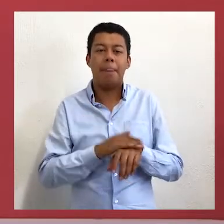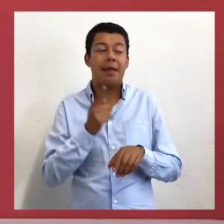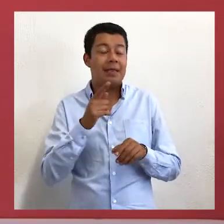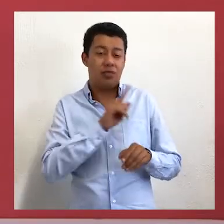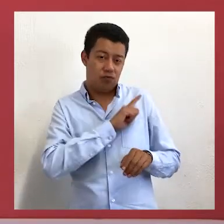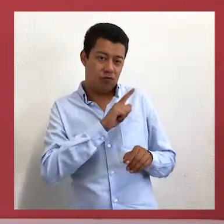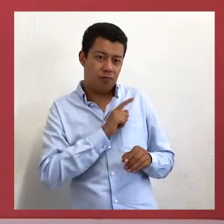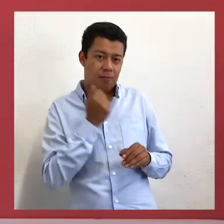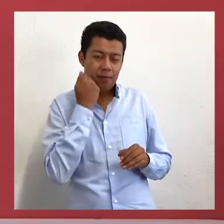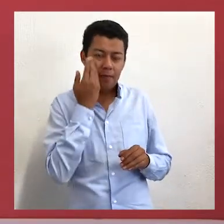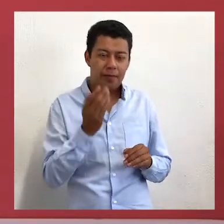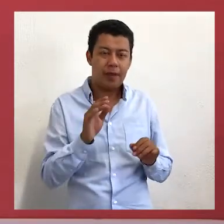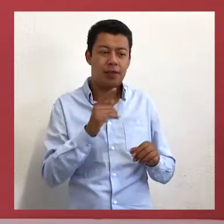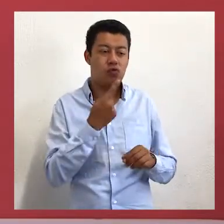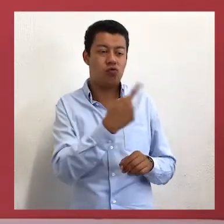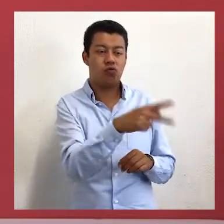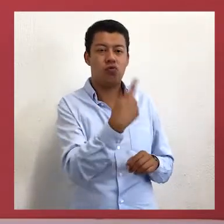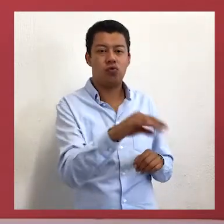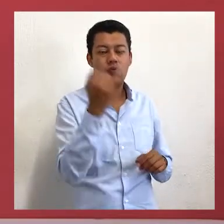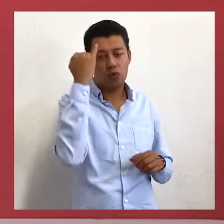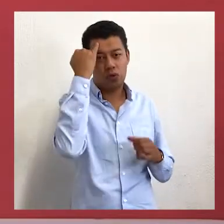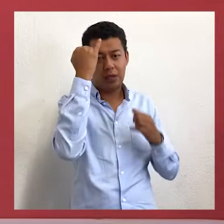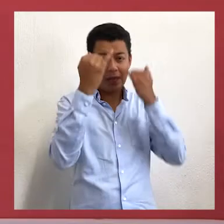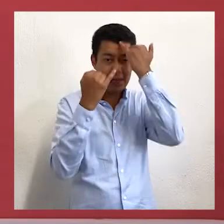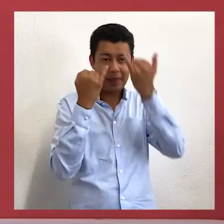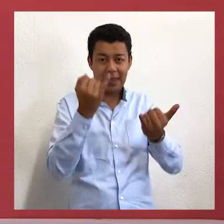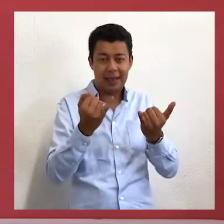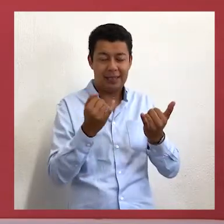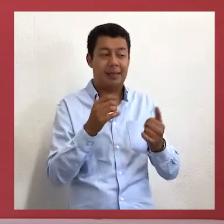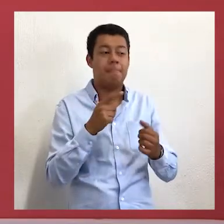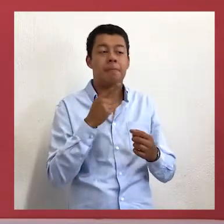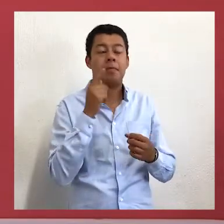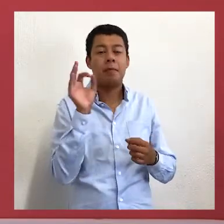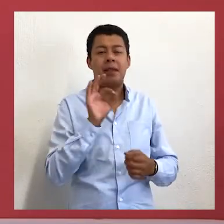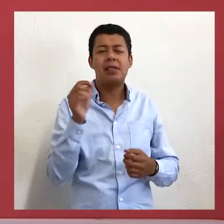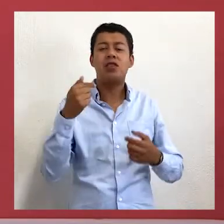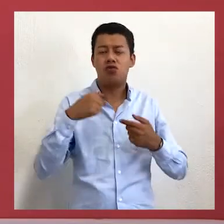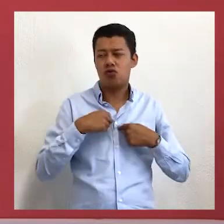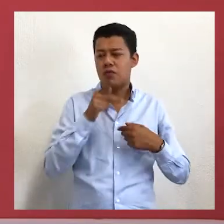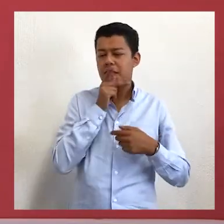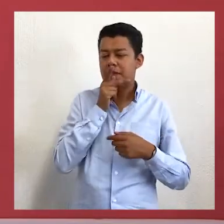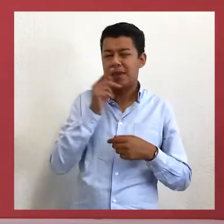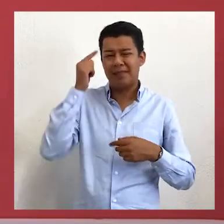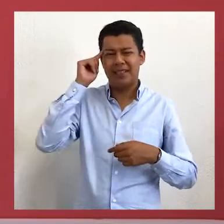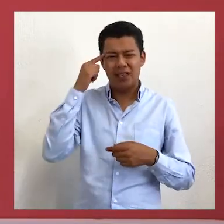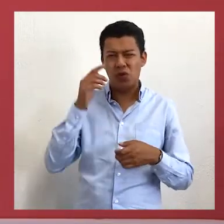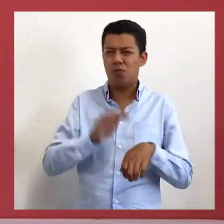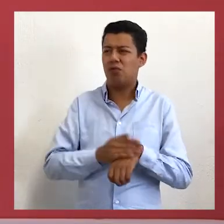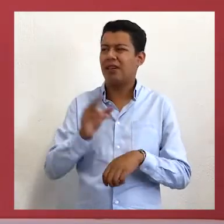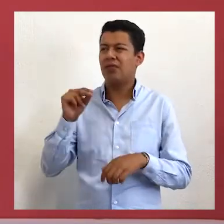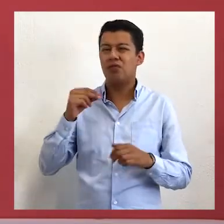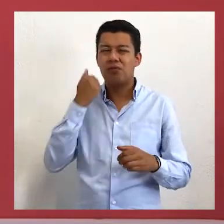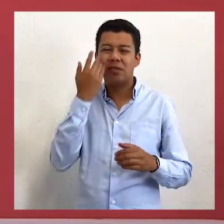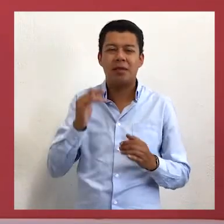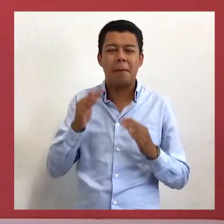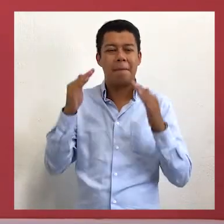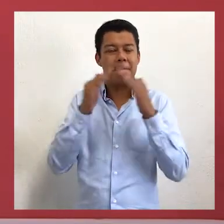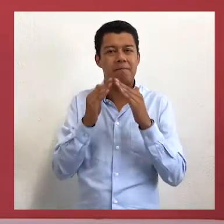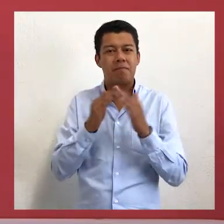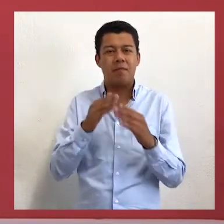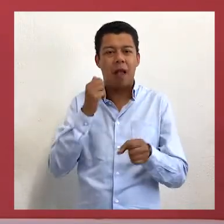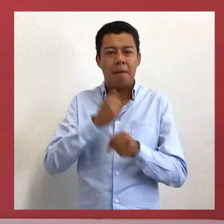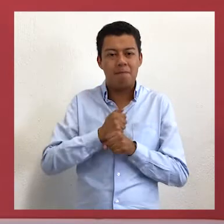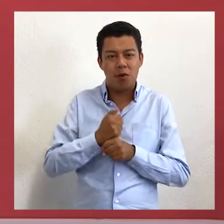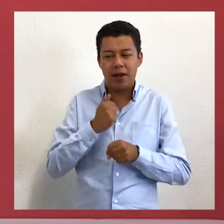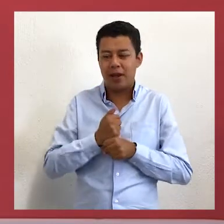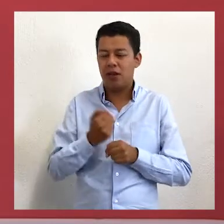propias ideas y tal vez tú como papá te molestes porque ya no quiere ir a casa de los abuelos, porque ya no quiere pasar tiempo